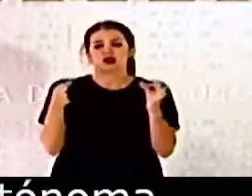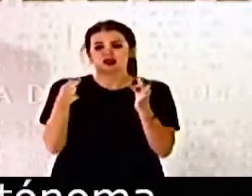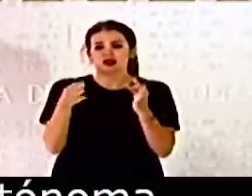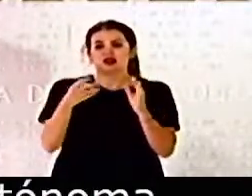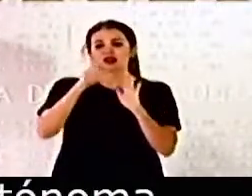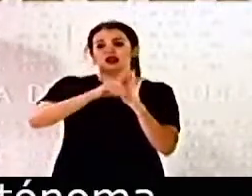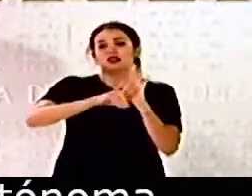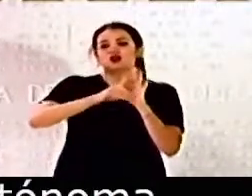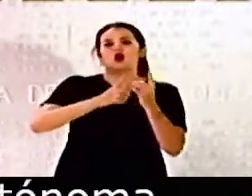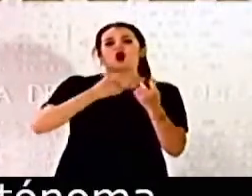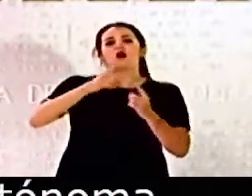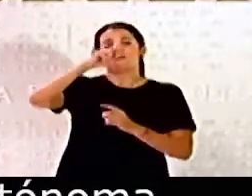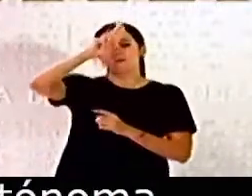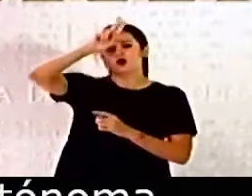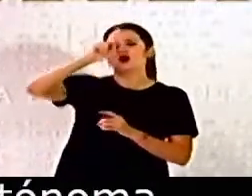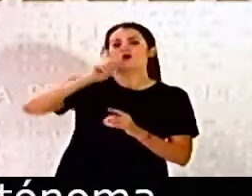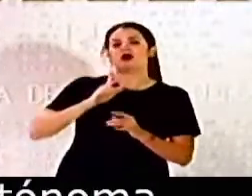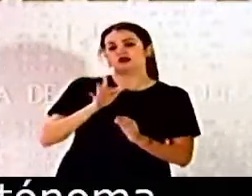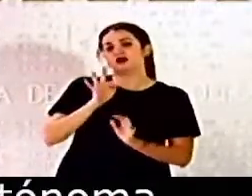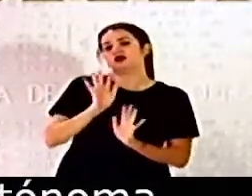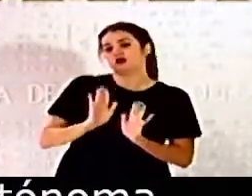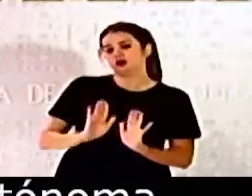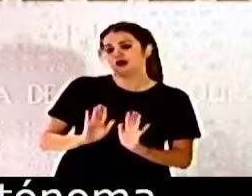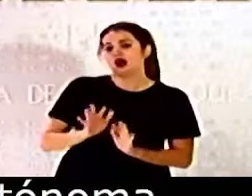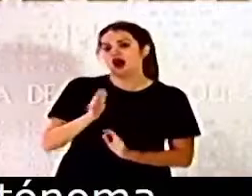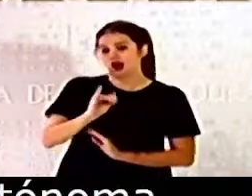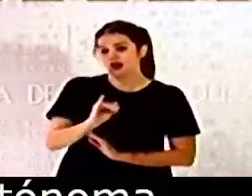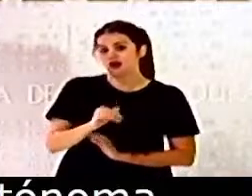¿no? Y los indicadores preocupantes son,